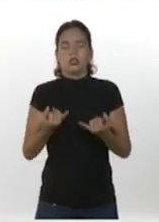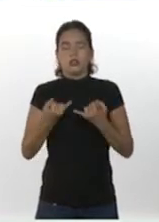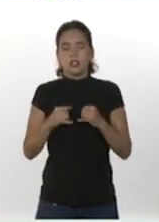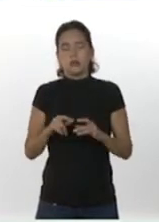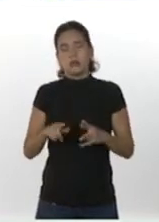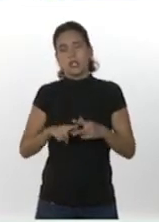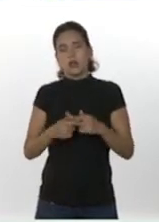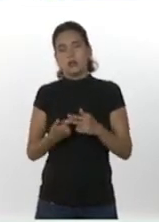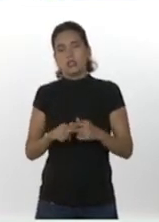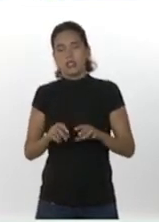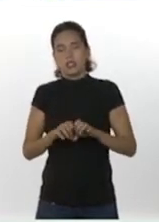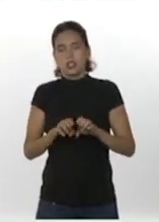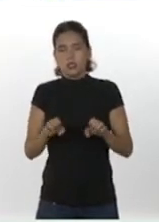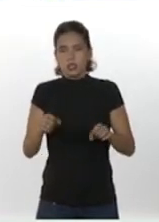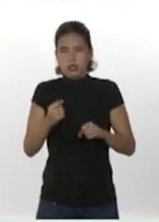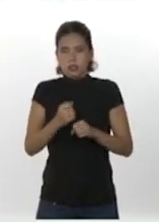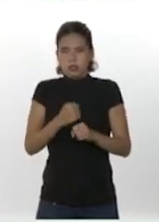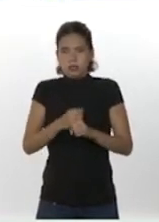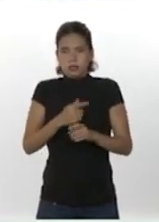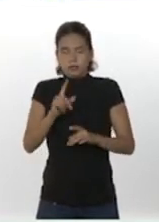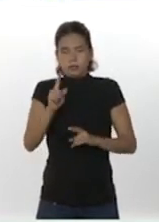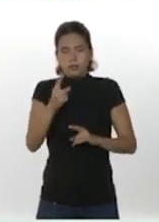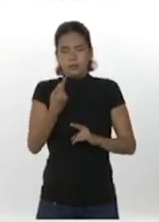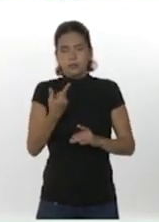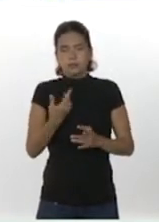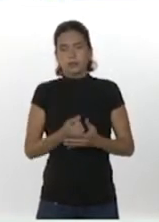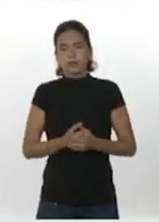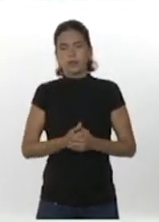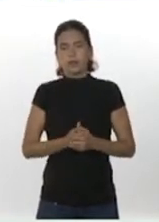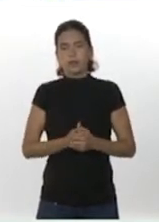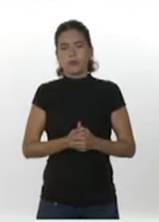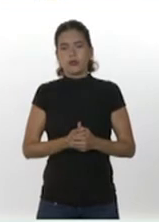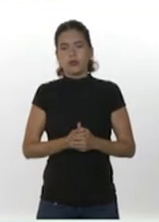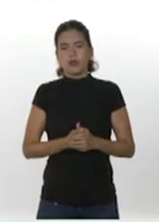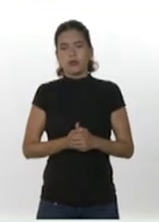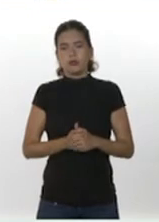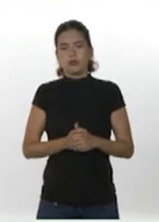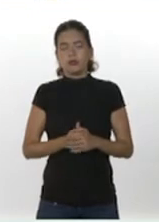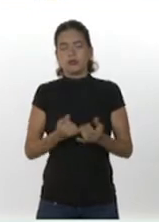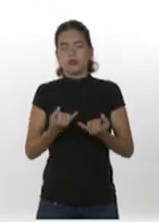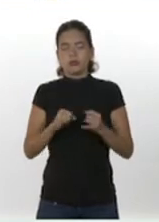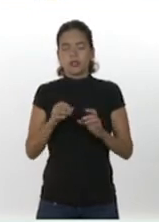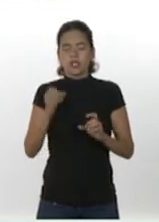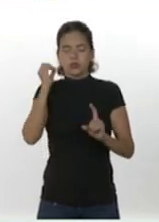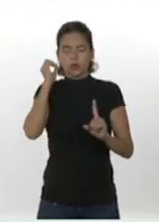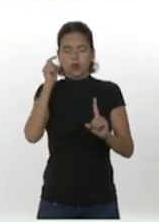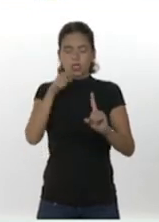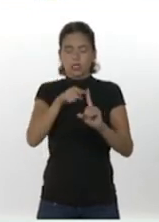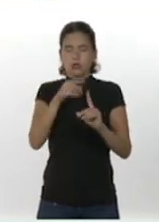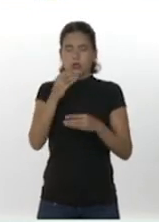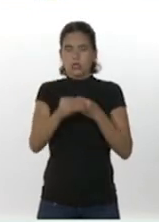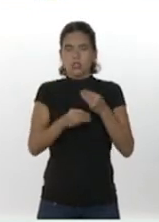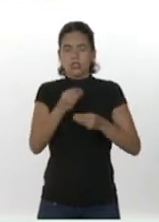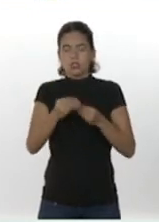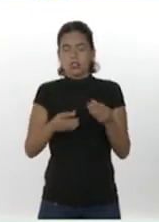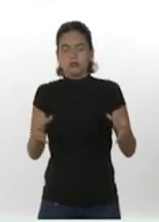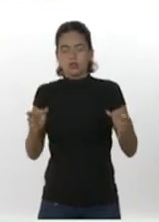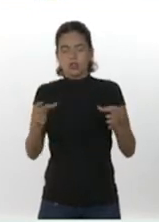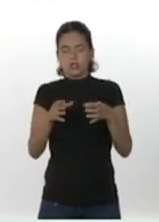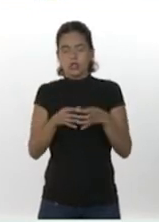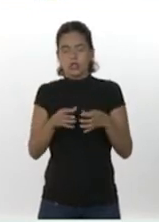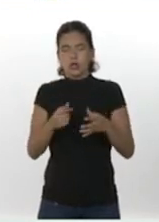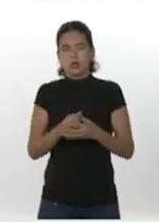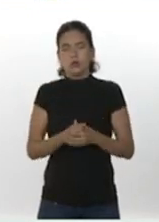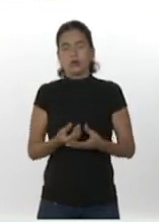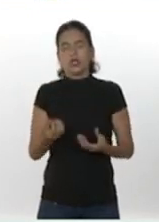talleres de educación laboral una vez que se han alcanzado esos objetivos que se trazaron por ese equipo interdisciplinario que